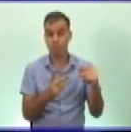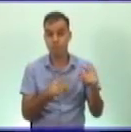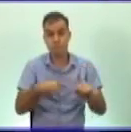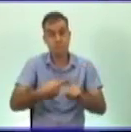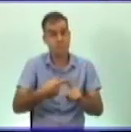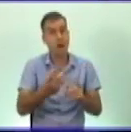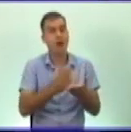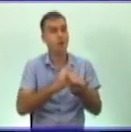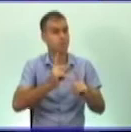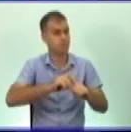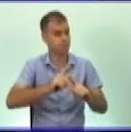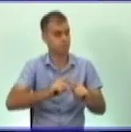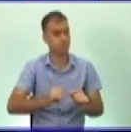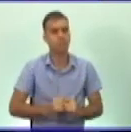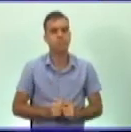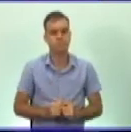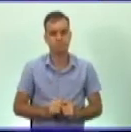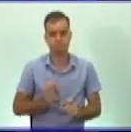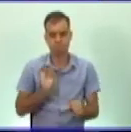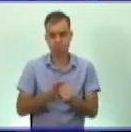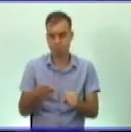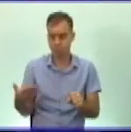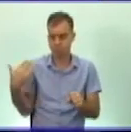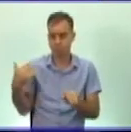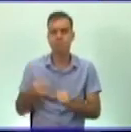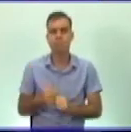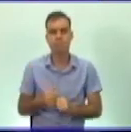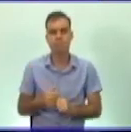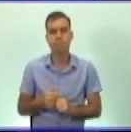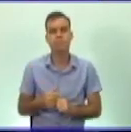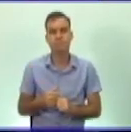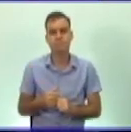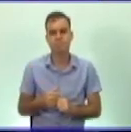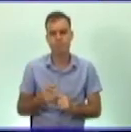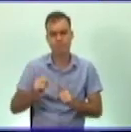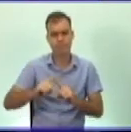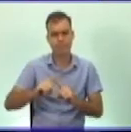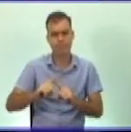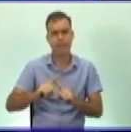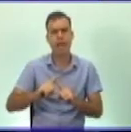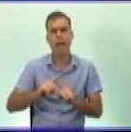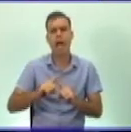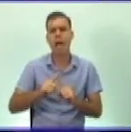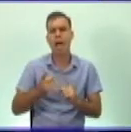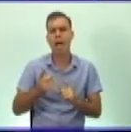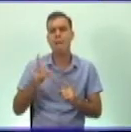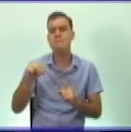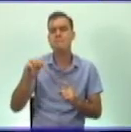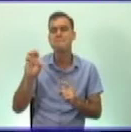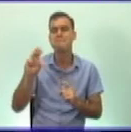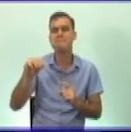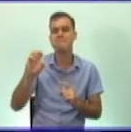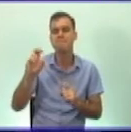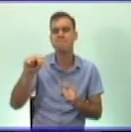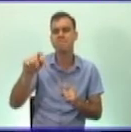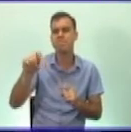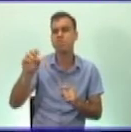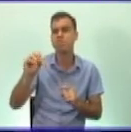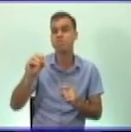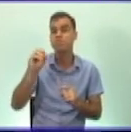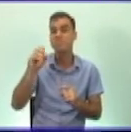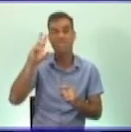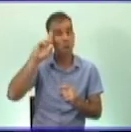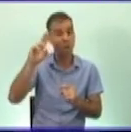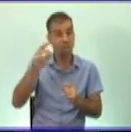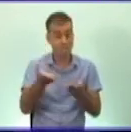los iniciales que propusimos en el trabajo individual nos referimos al memento. Recuerden que el memento se encuentra al